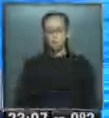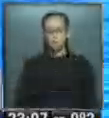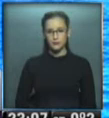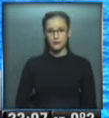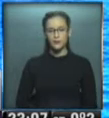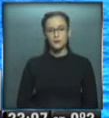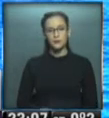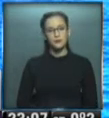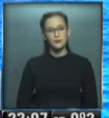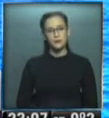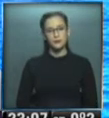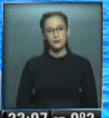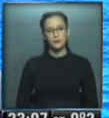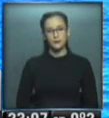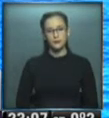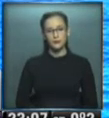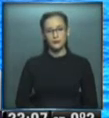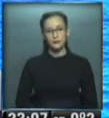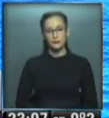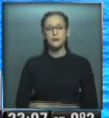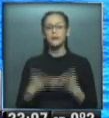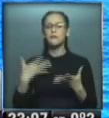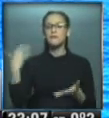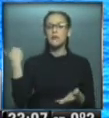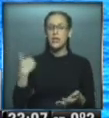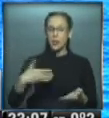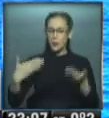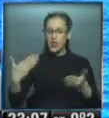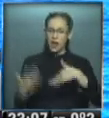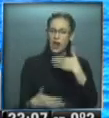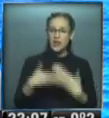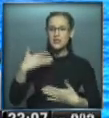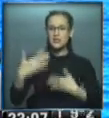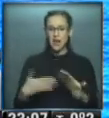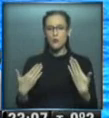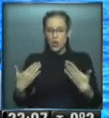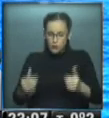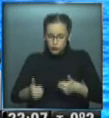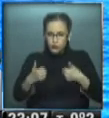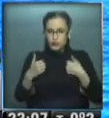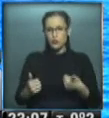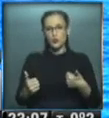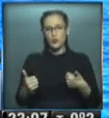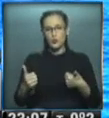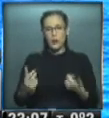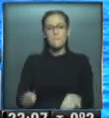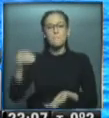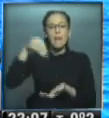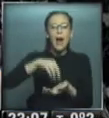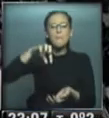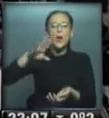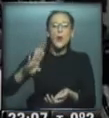Todo esto ayuda a que un país pueda crecer, pueda prácticamente duplicar su Producto Bruto Interno